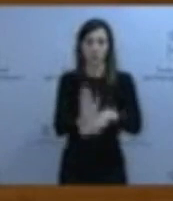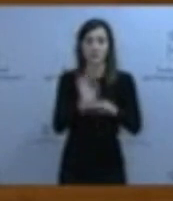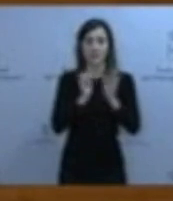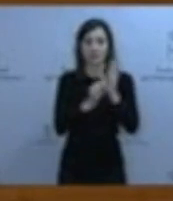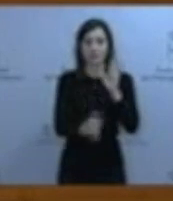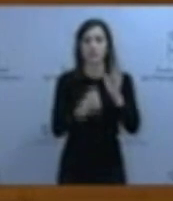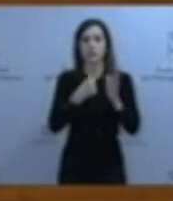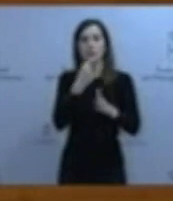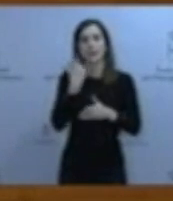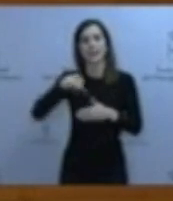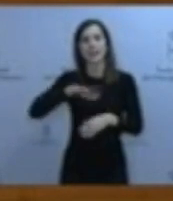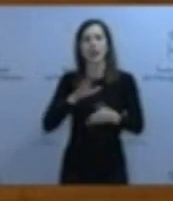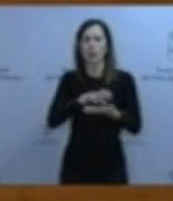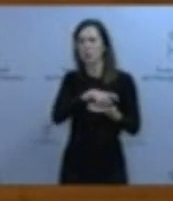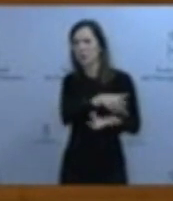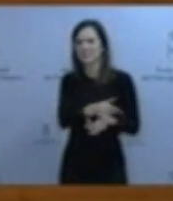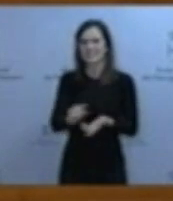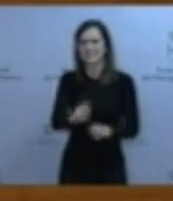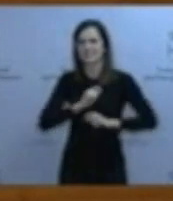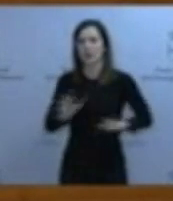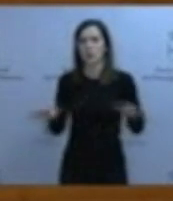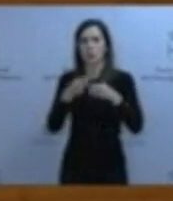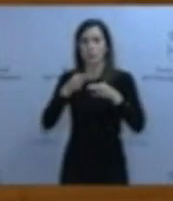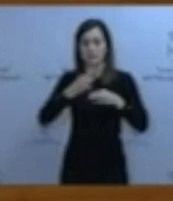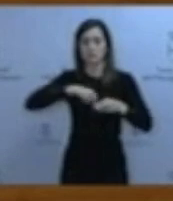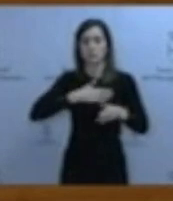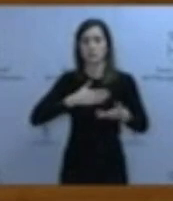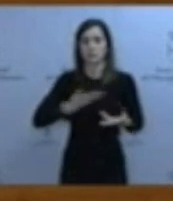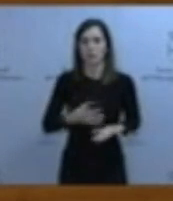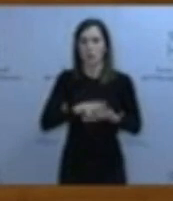me genera personalmente muchas dudas, a nuestro grupo parlamentario en conjunto también.